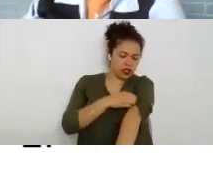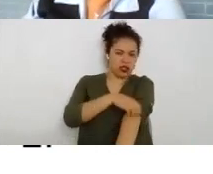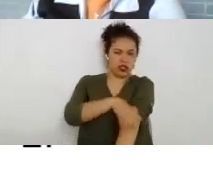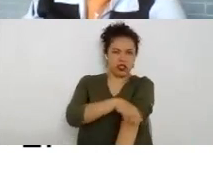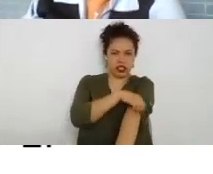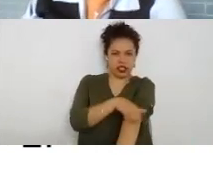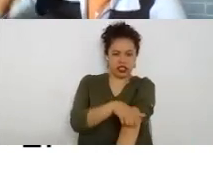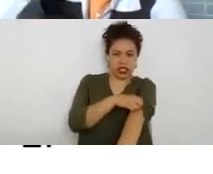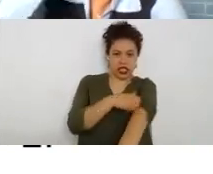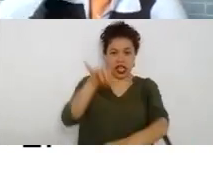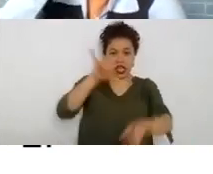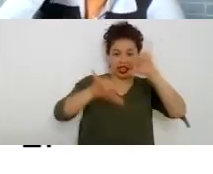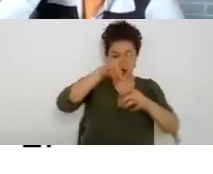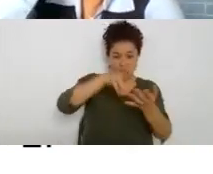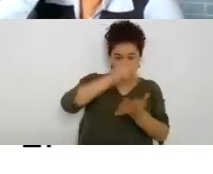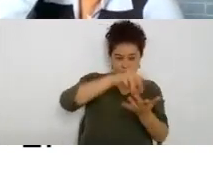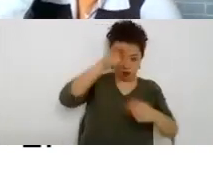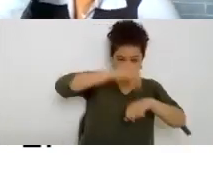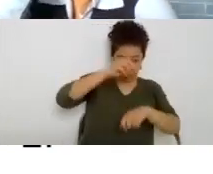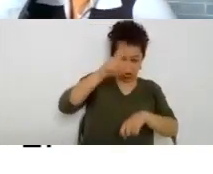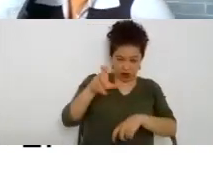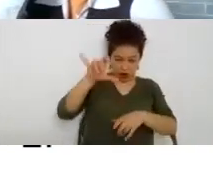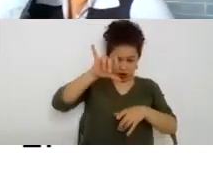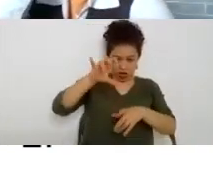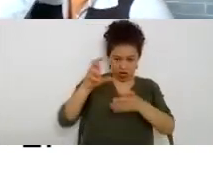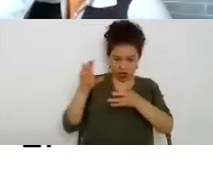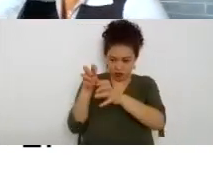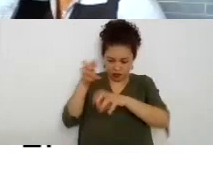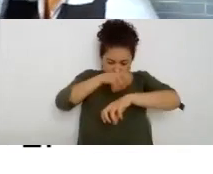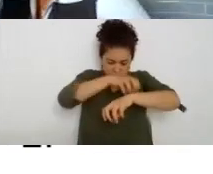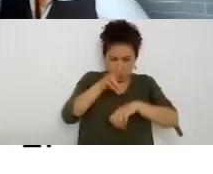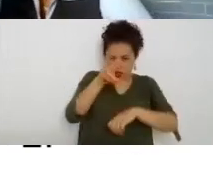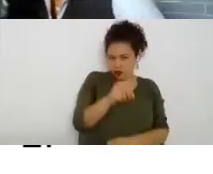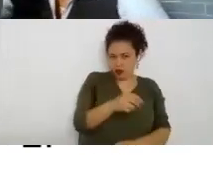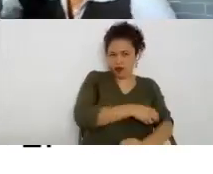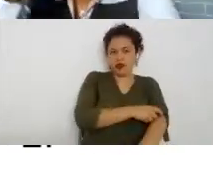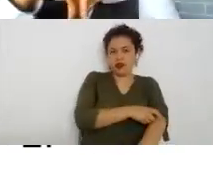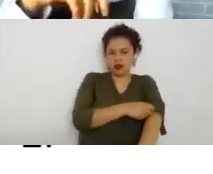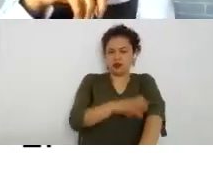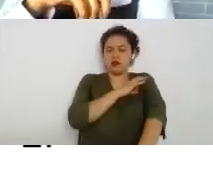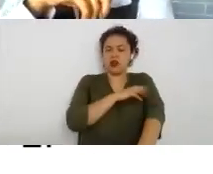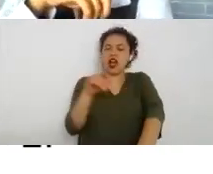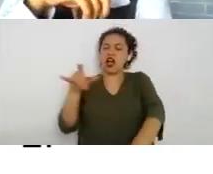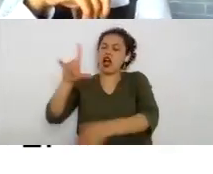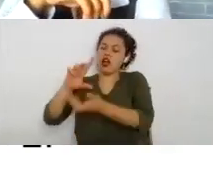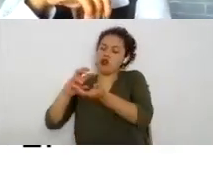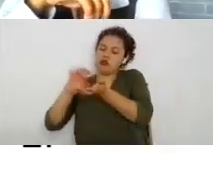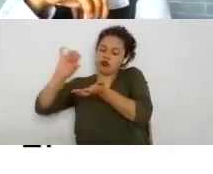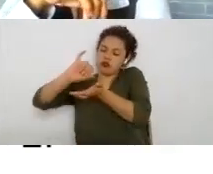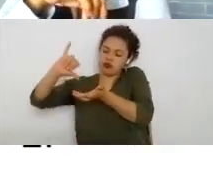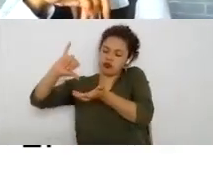en polvo, ¿de acuerdo? En este caso, podremos colocar un apósito que esté humedecido, ya sea con